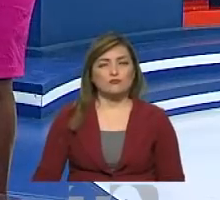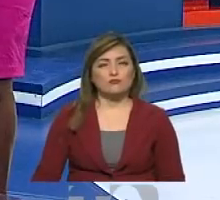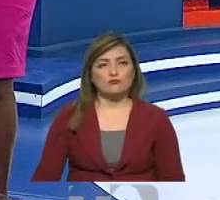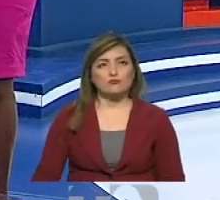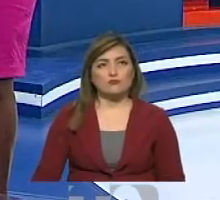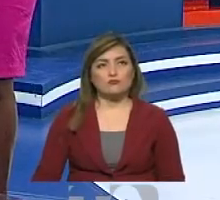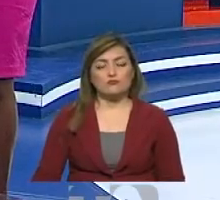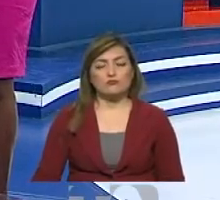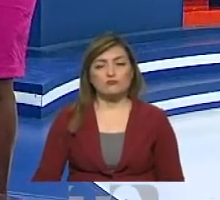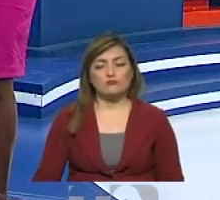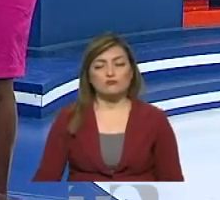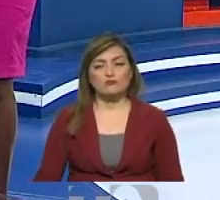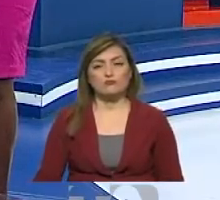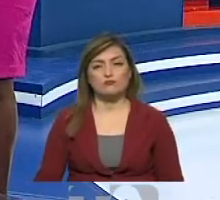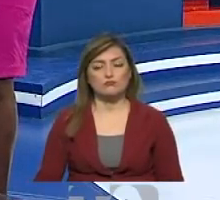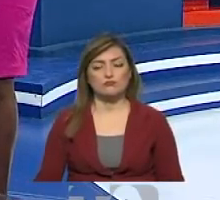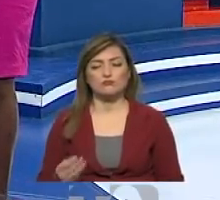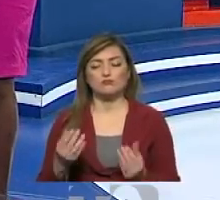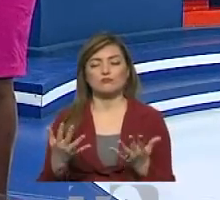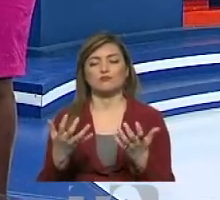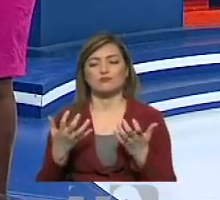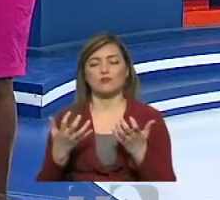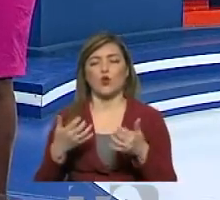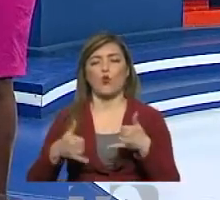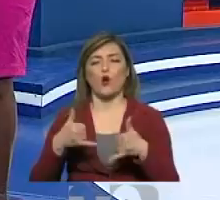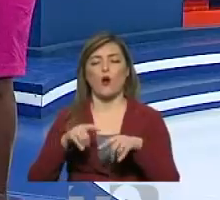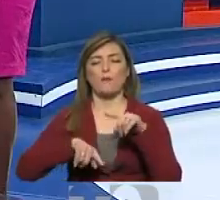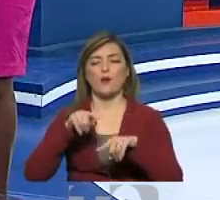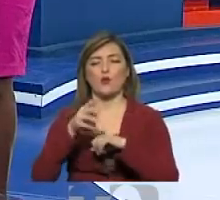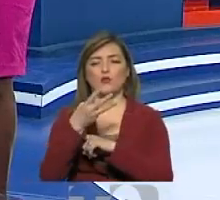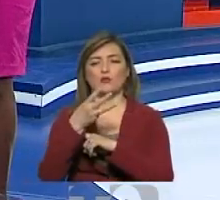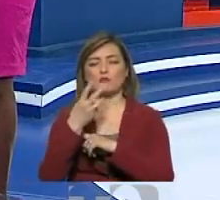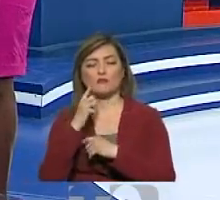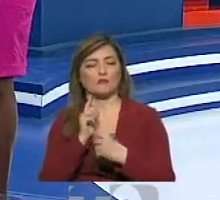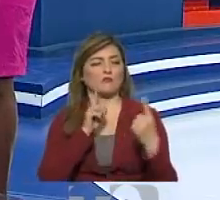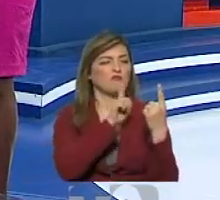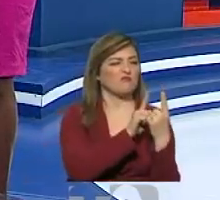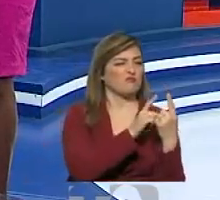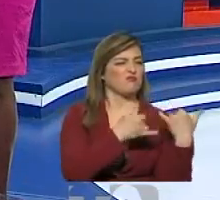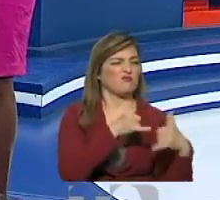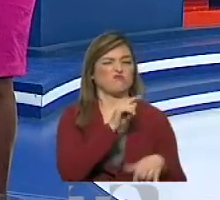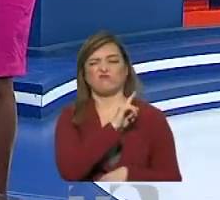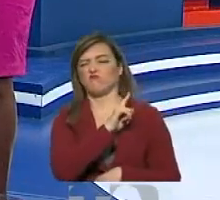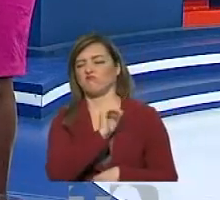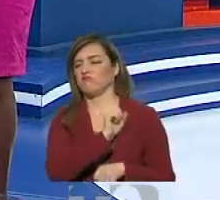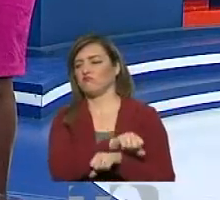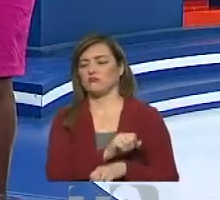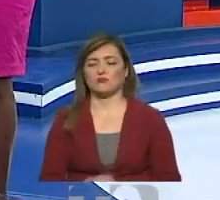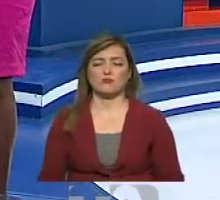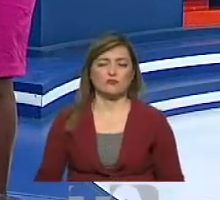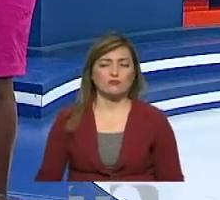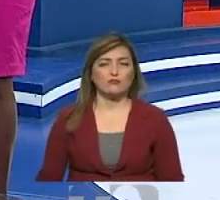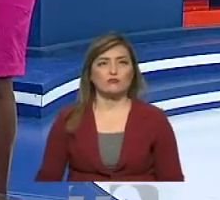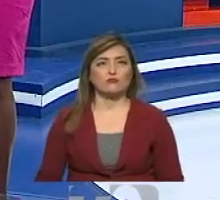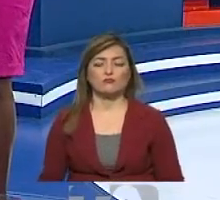quedarse con el celular, incluso jugando con sus amigos en línea antes que irles a ver y conversar y aburrirse juntos. Así que también cuidado con el